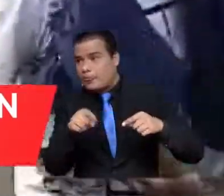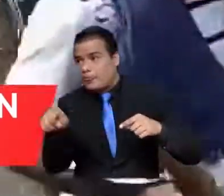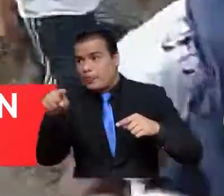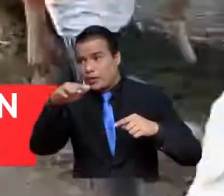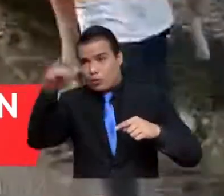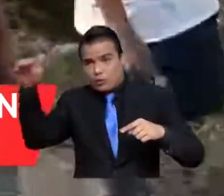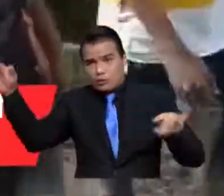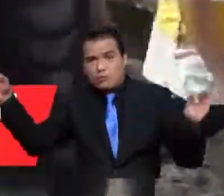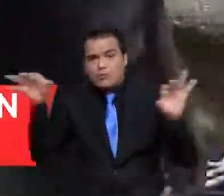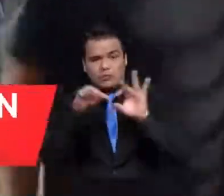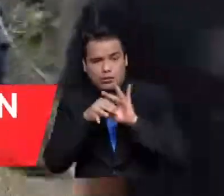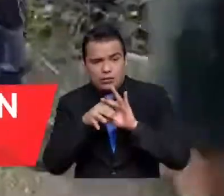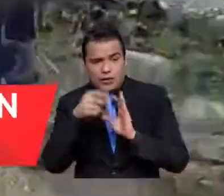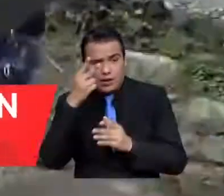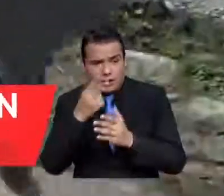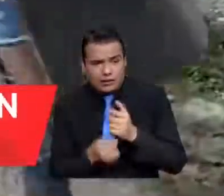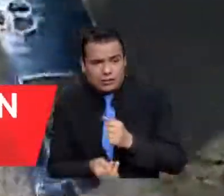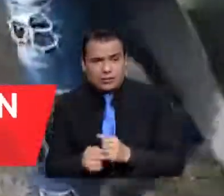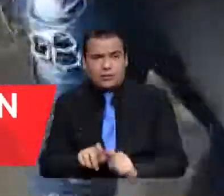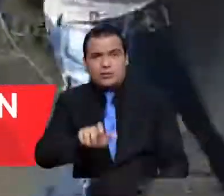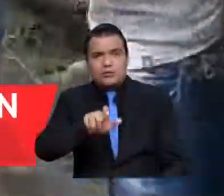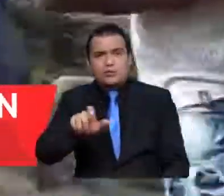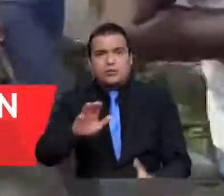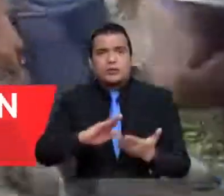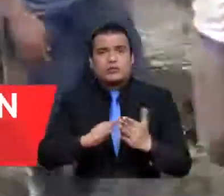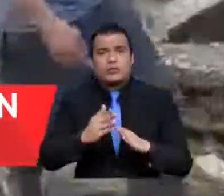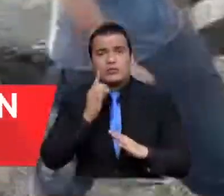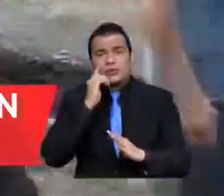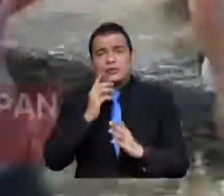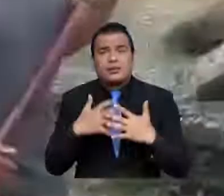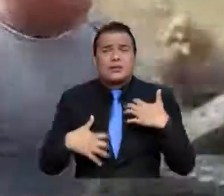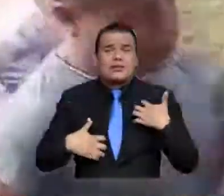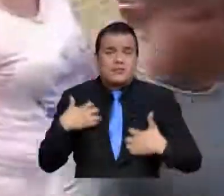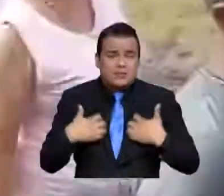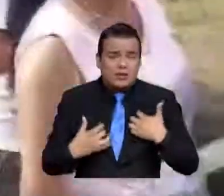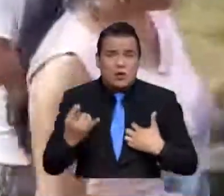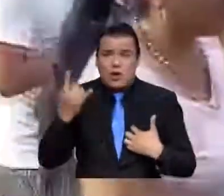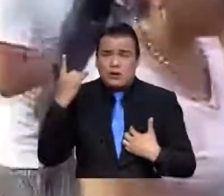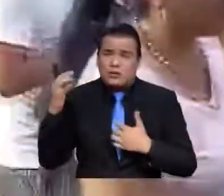A pesar del traslado de la tropa, los habitantes dicen que temen por nuevas confrontaciones entre disidentes de las FARC.